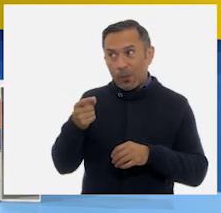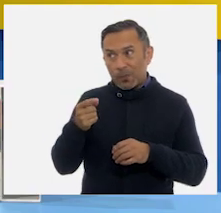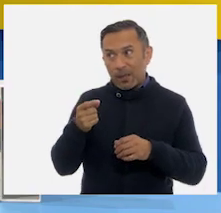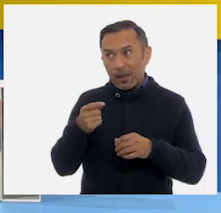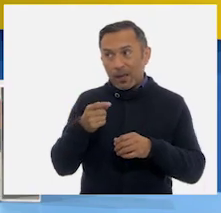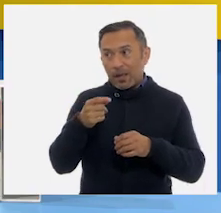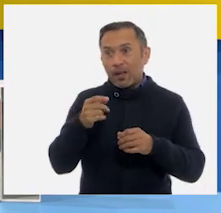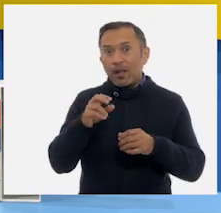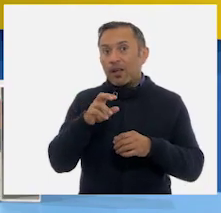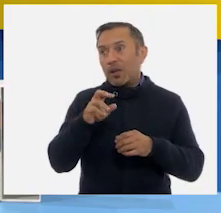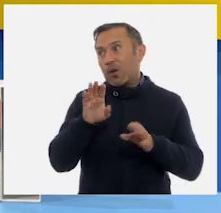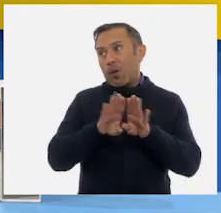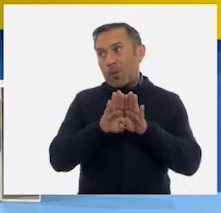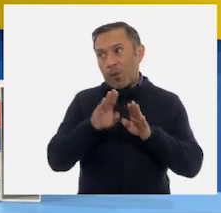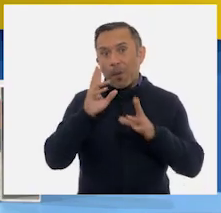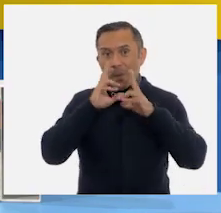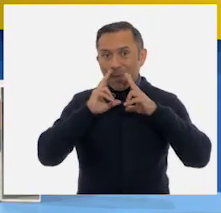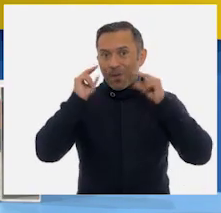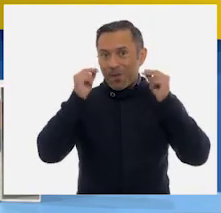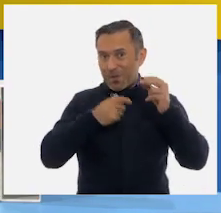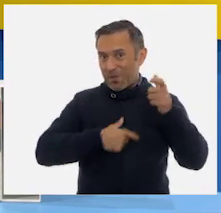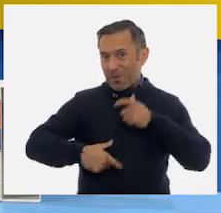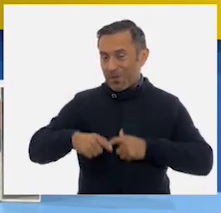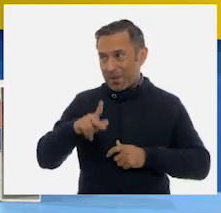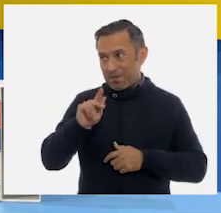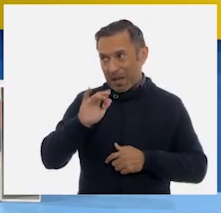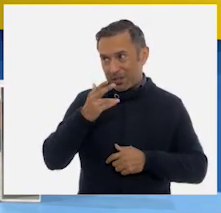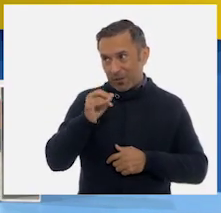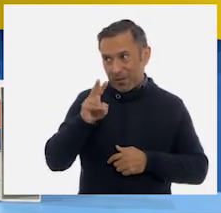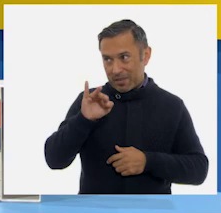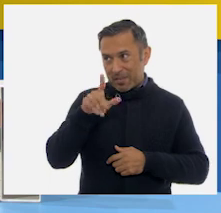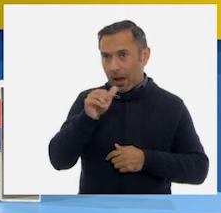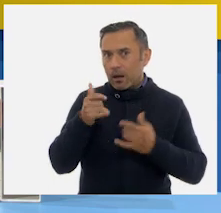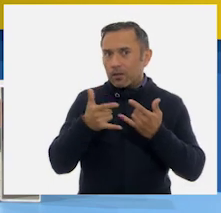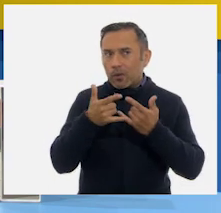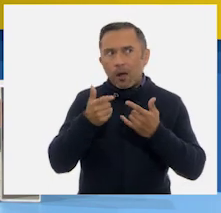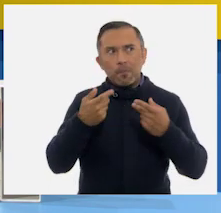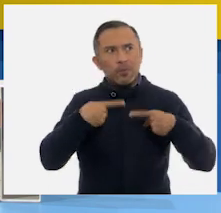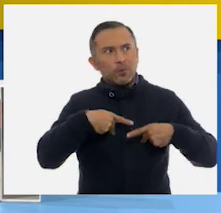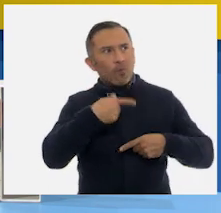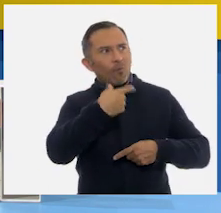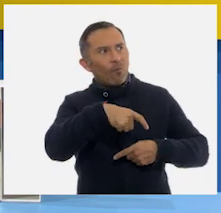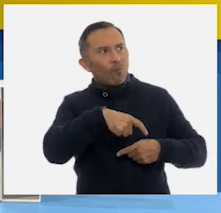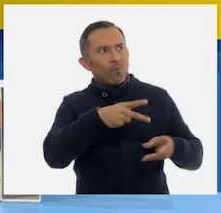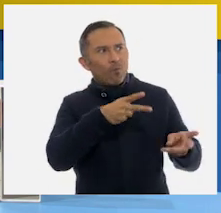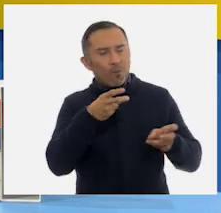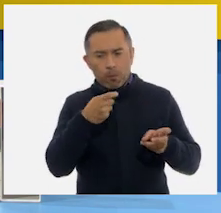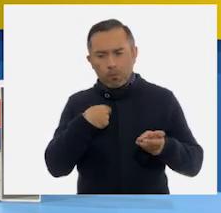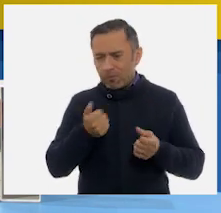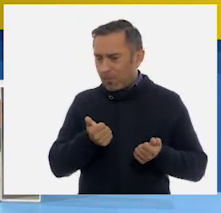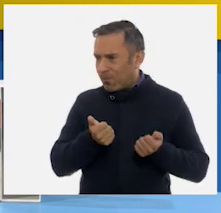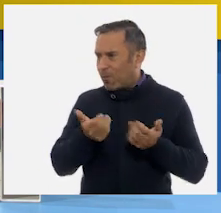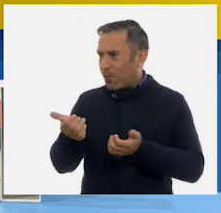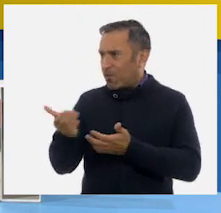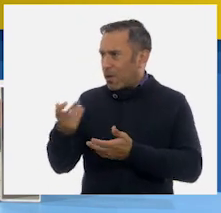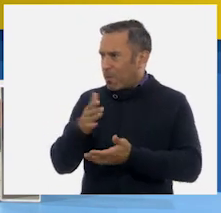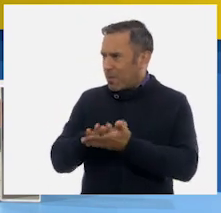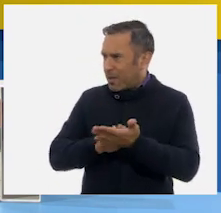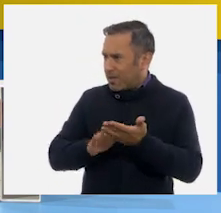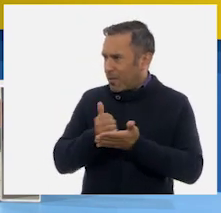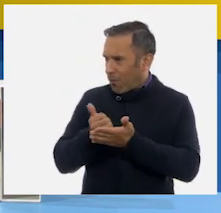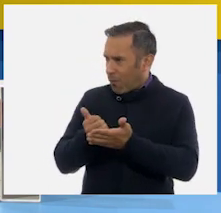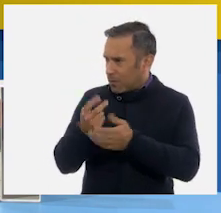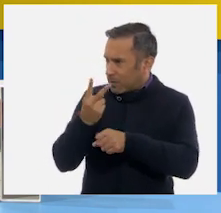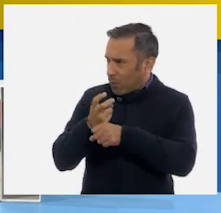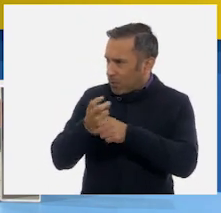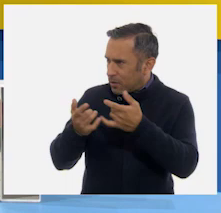De acuerdo, María. Primero explico el propósito de la sesión. Digo qué materiales vamos a necesitar y con mucho gusto leemos